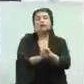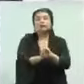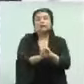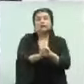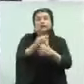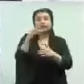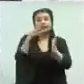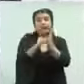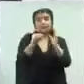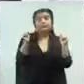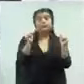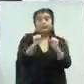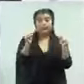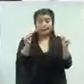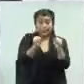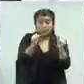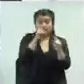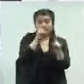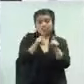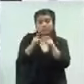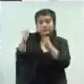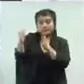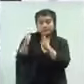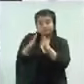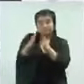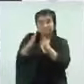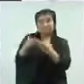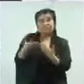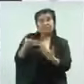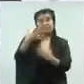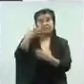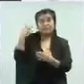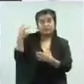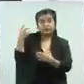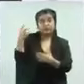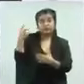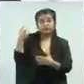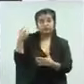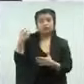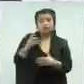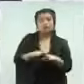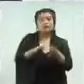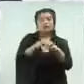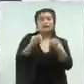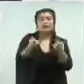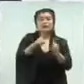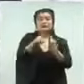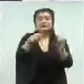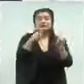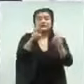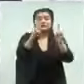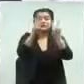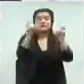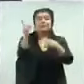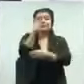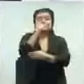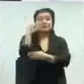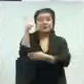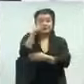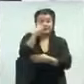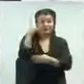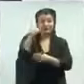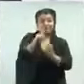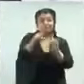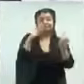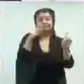de Quetzaltenango y la boca costa de San Marcos. Entonces, ese tema es importante y